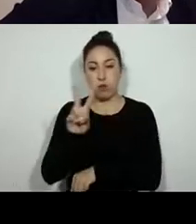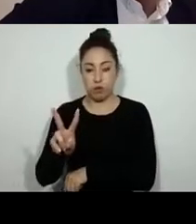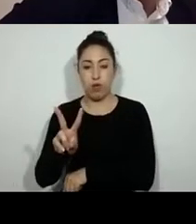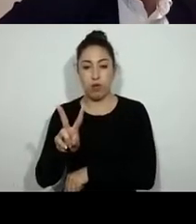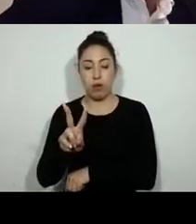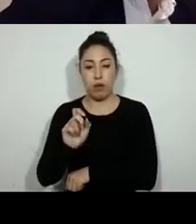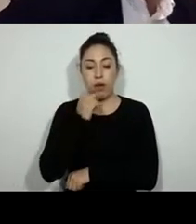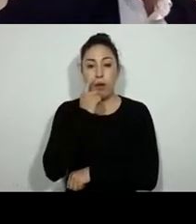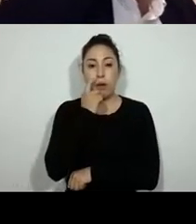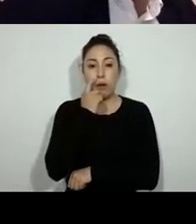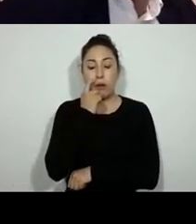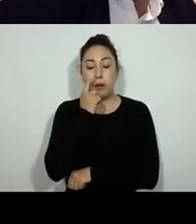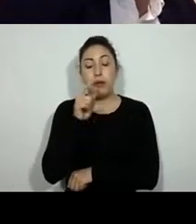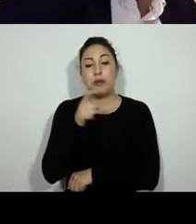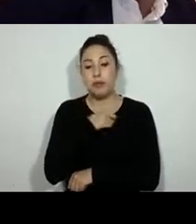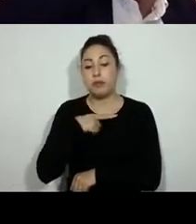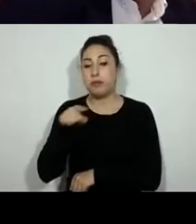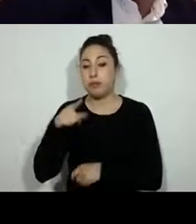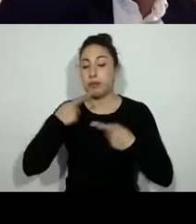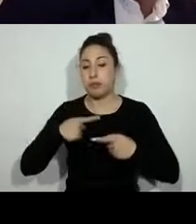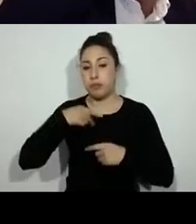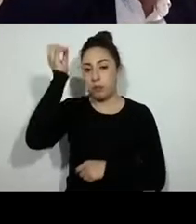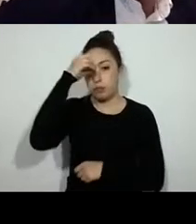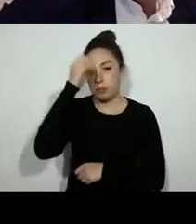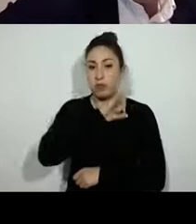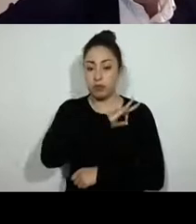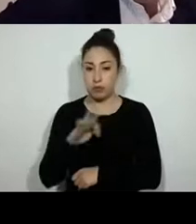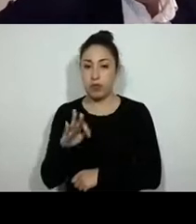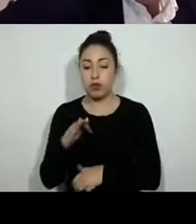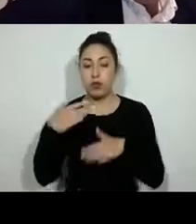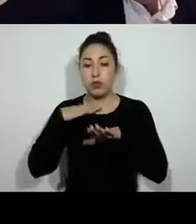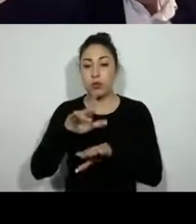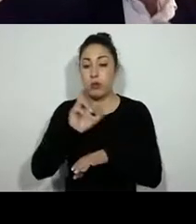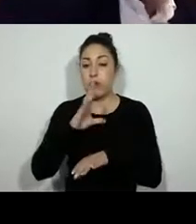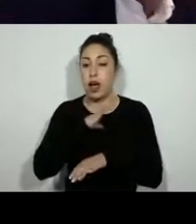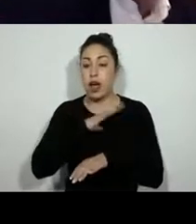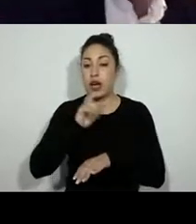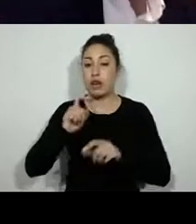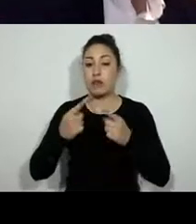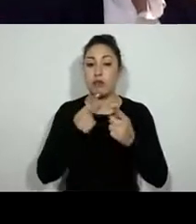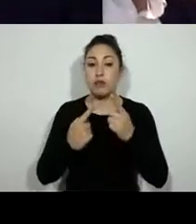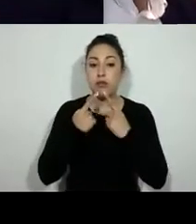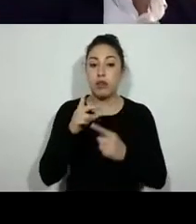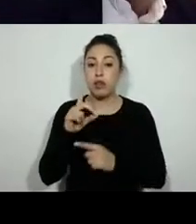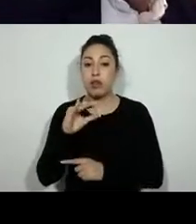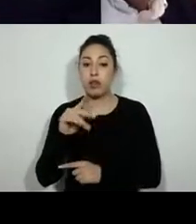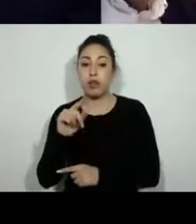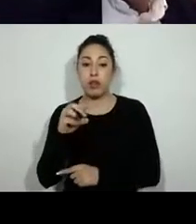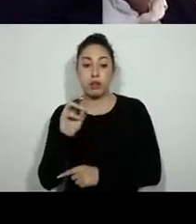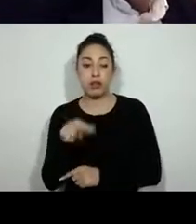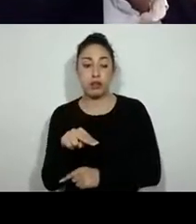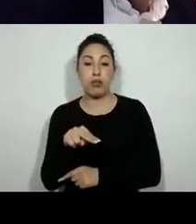la sentencia de la Sala Superior, respecto de cualquier dictamen que discuta el Congreso. Esos 10